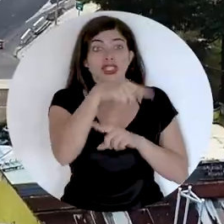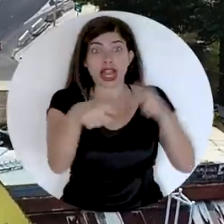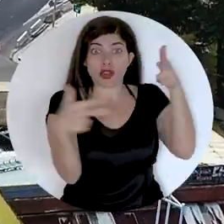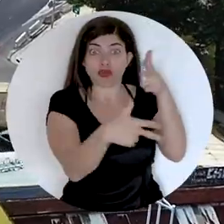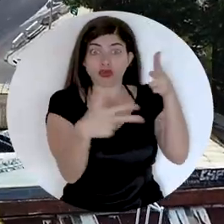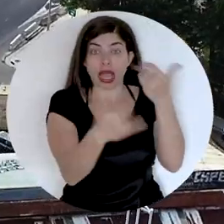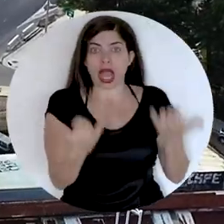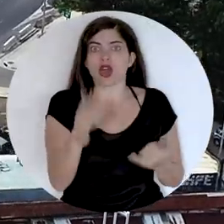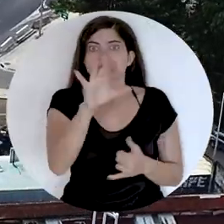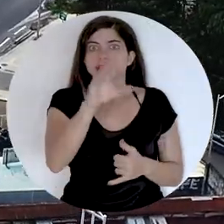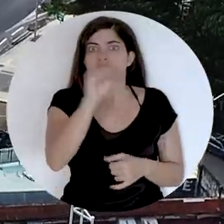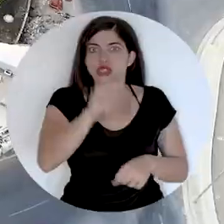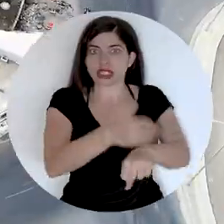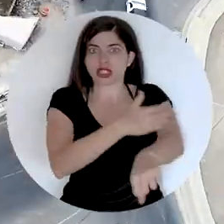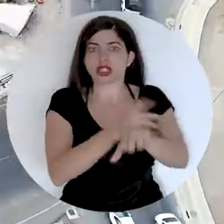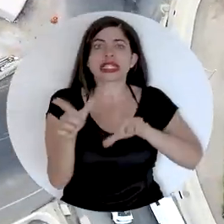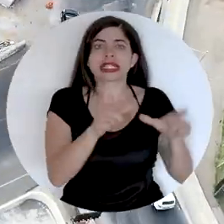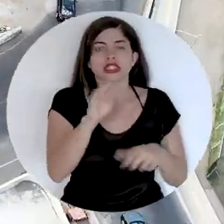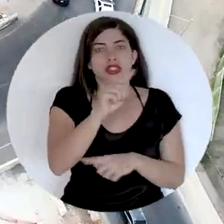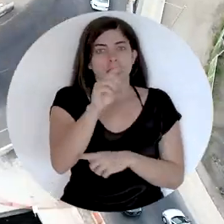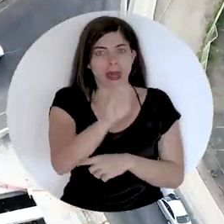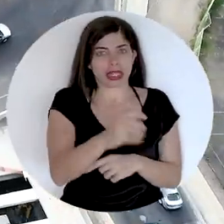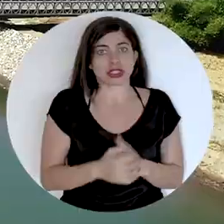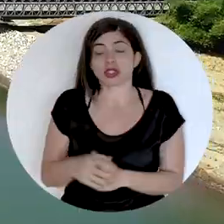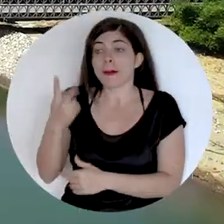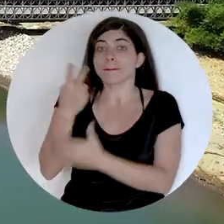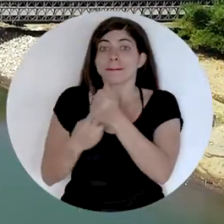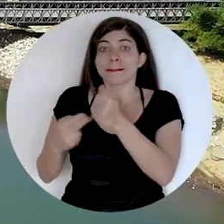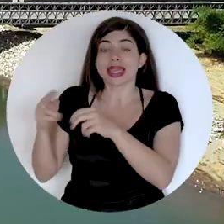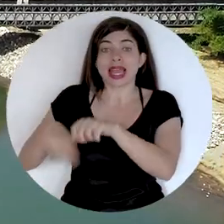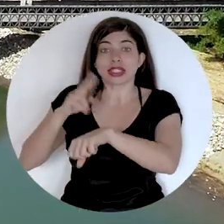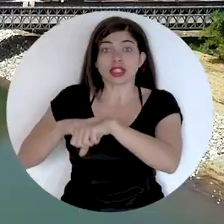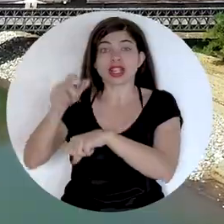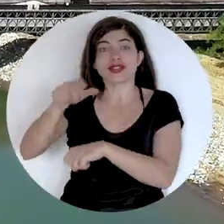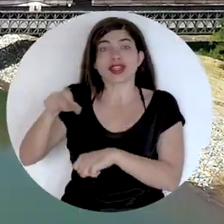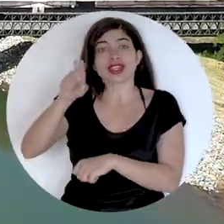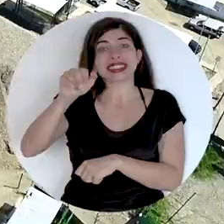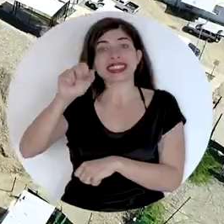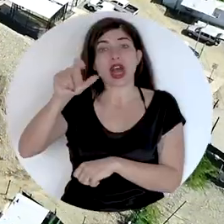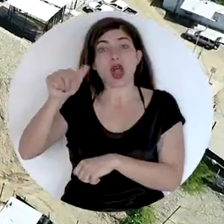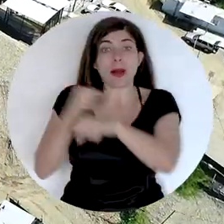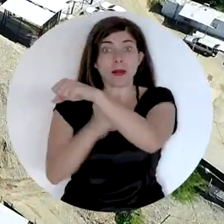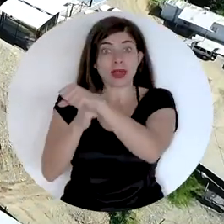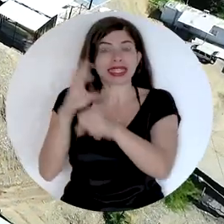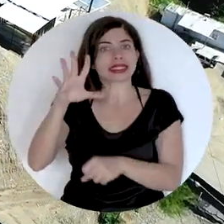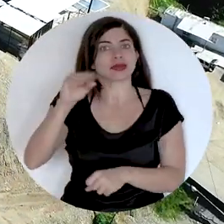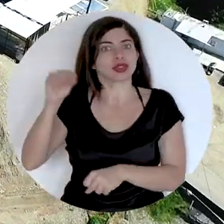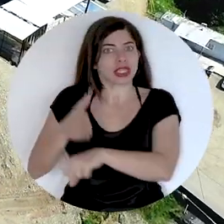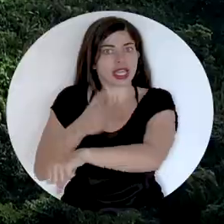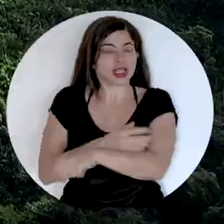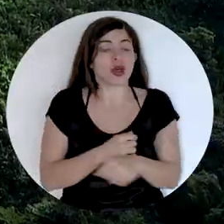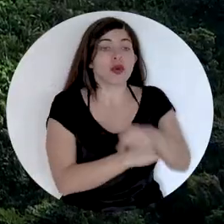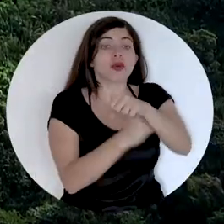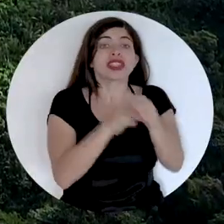sociales presenta un 85% de avance y estará listo en el mes de marzo. El puente binacional sobre el río Sixaola tiene un 75% de